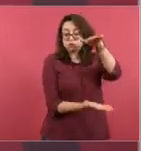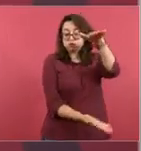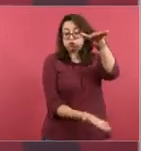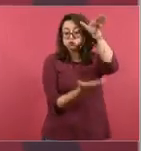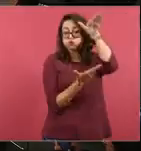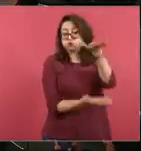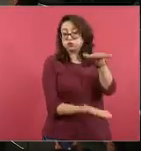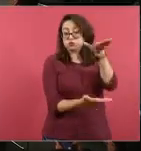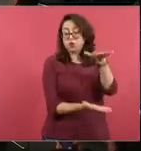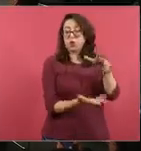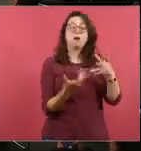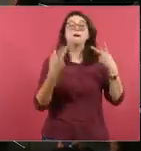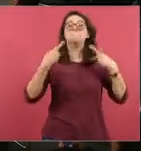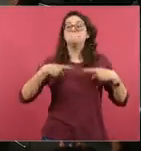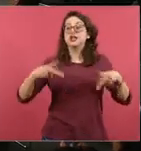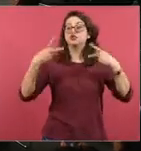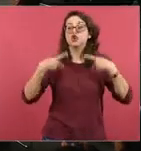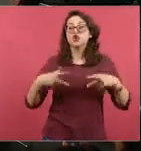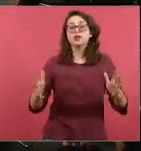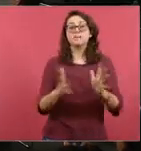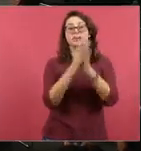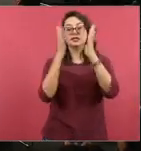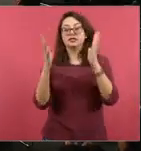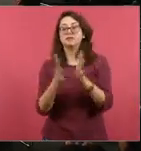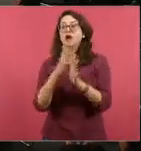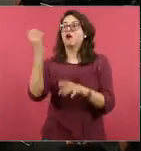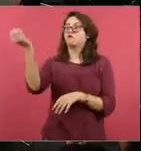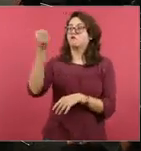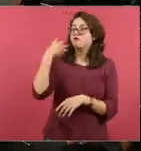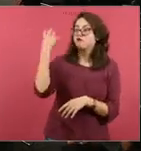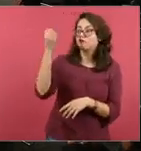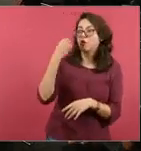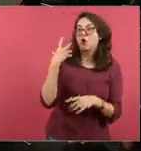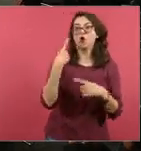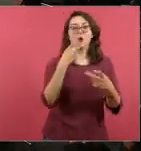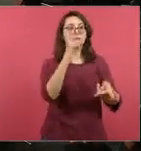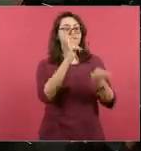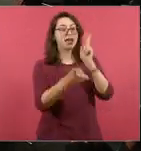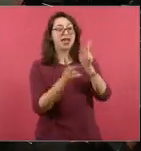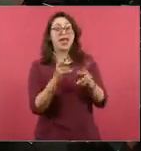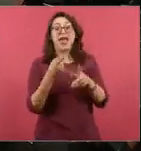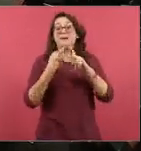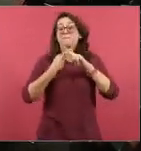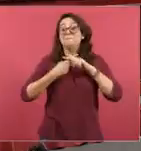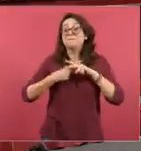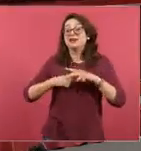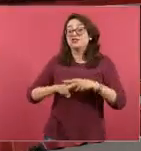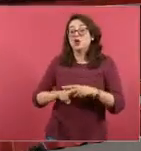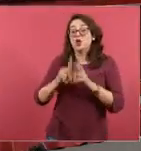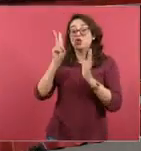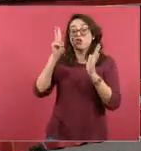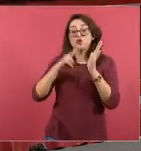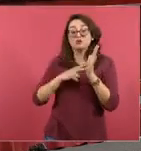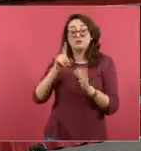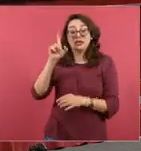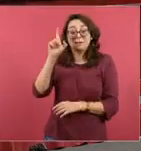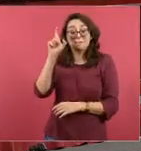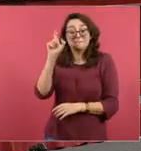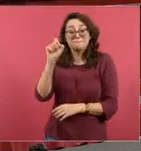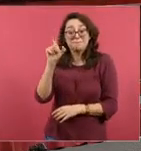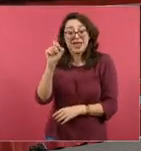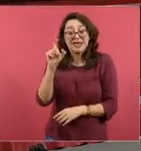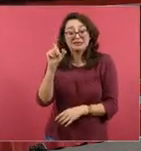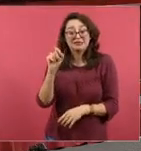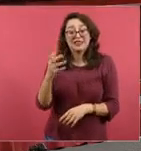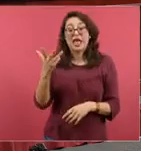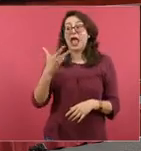hasta ahorita hubo foros, asambleas, conversatorios, y en muchos de ellos hay escrito,